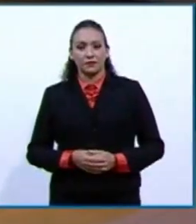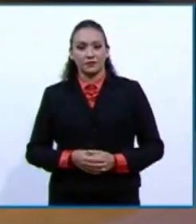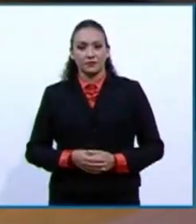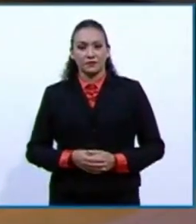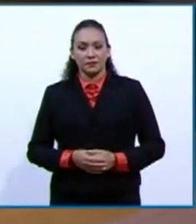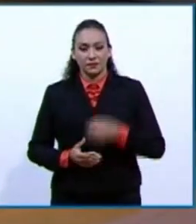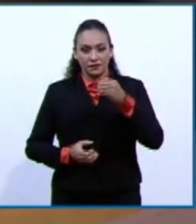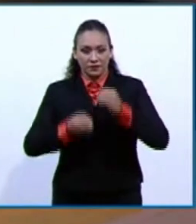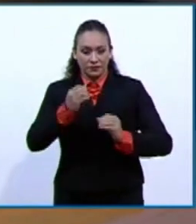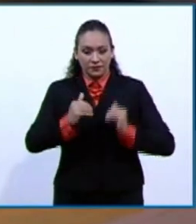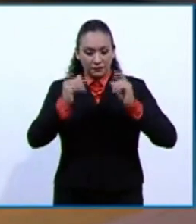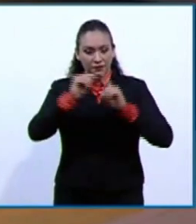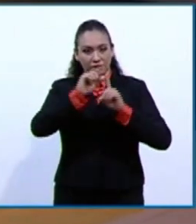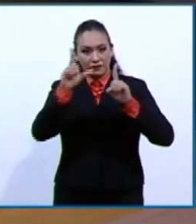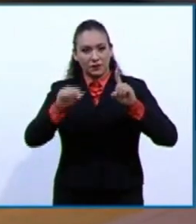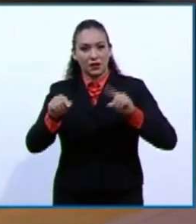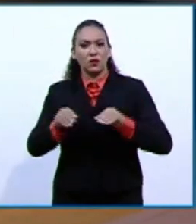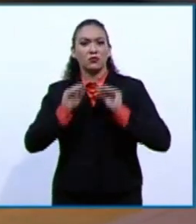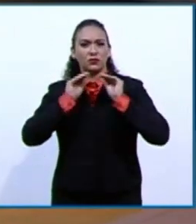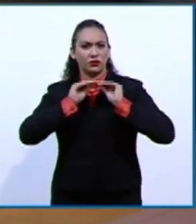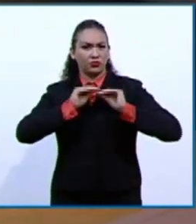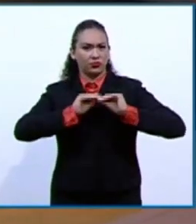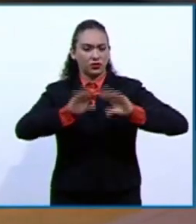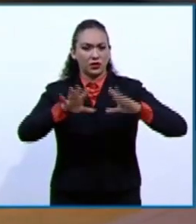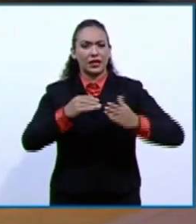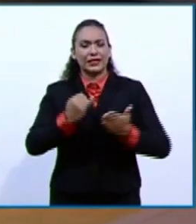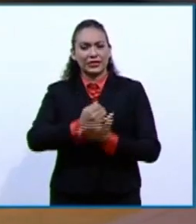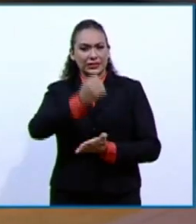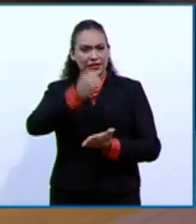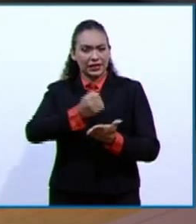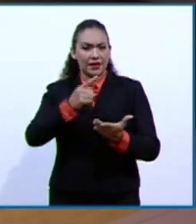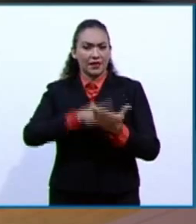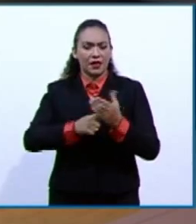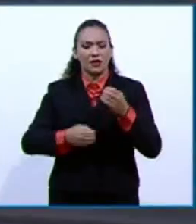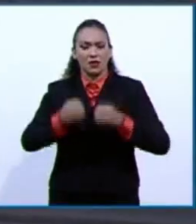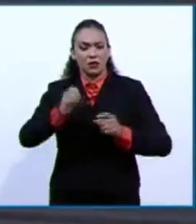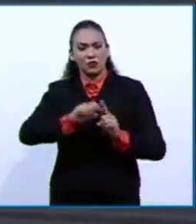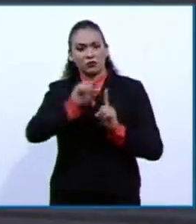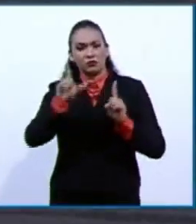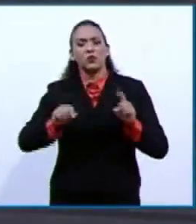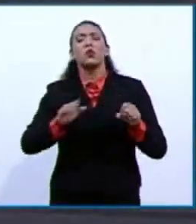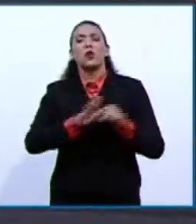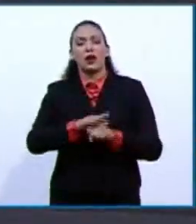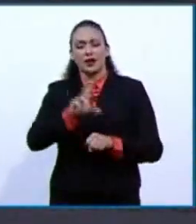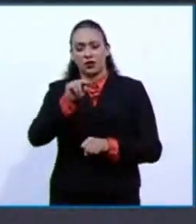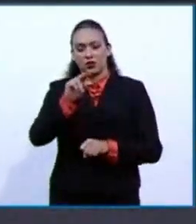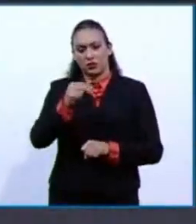La Suprema Corte publicó en el Diario Oficial la sentencia del Pleno en la controversia constitucional